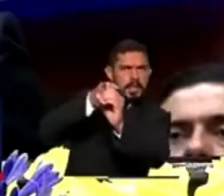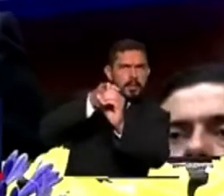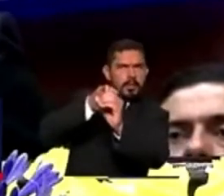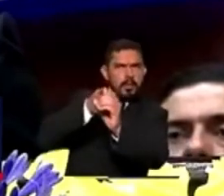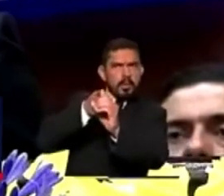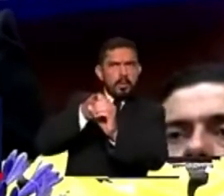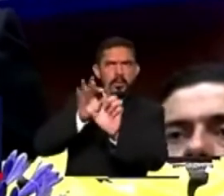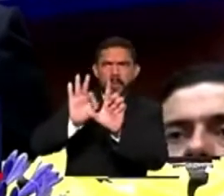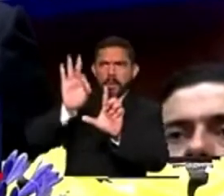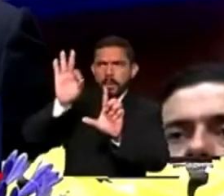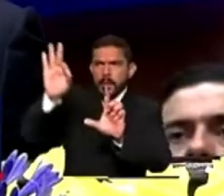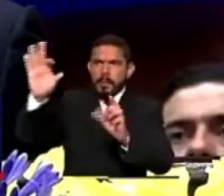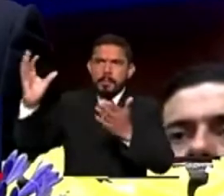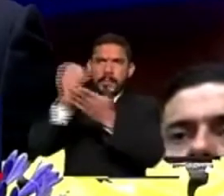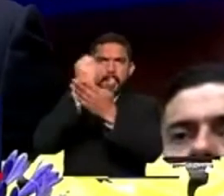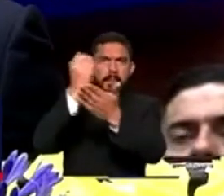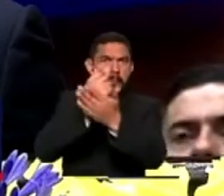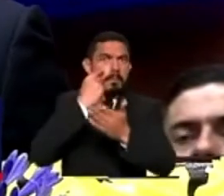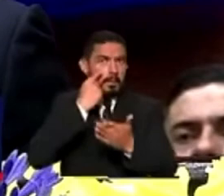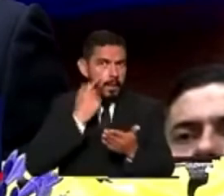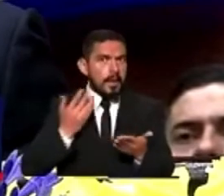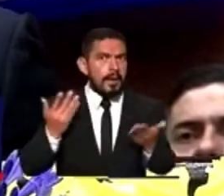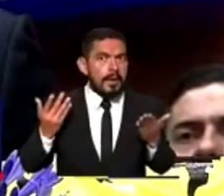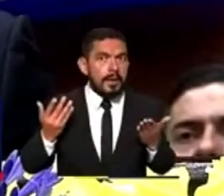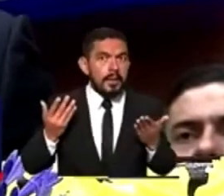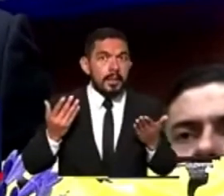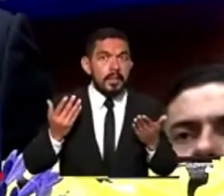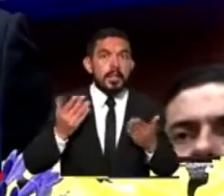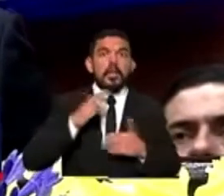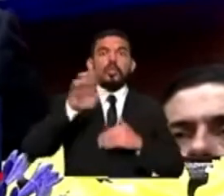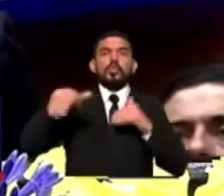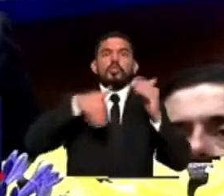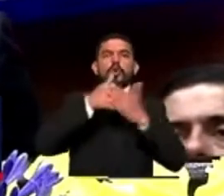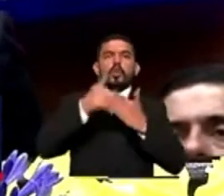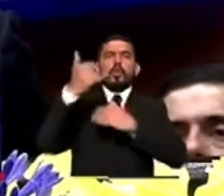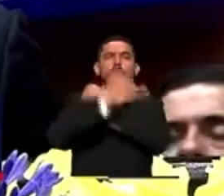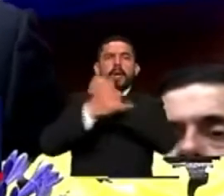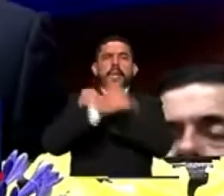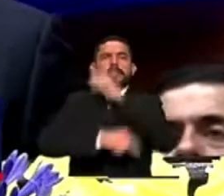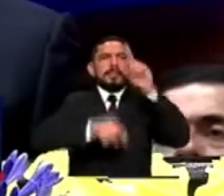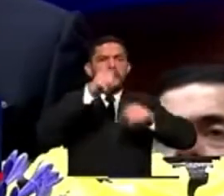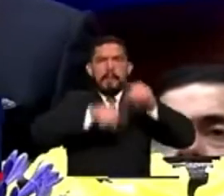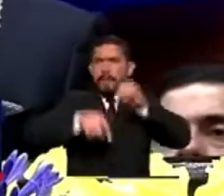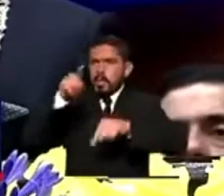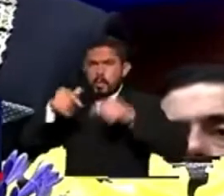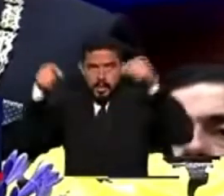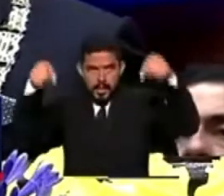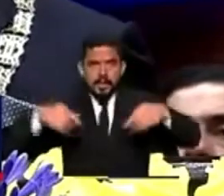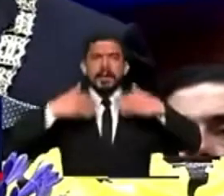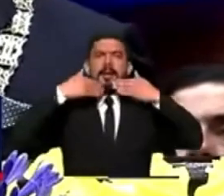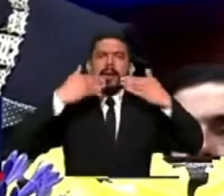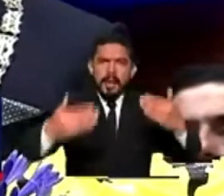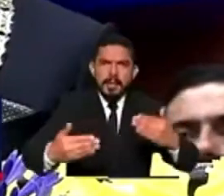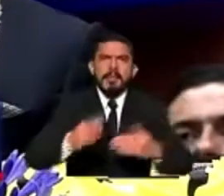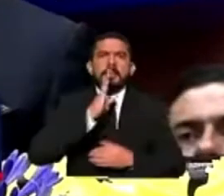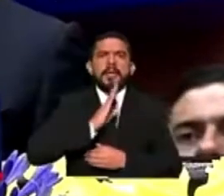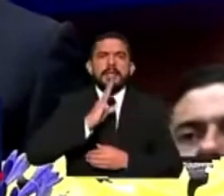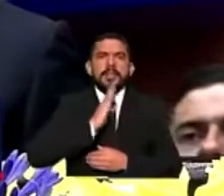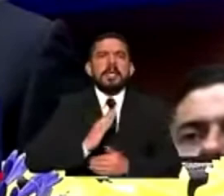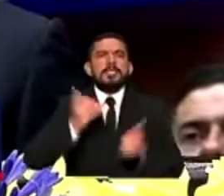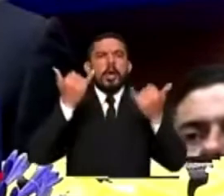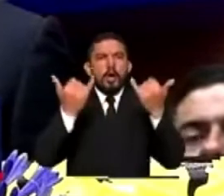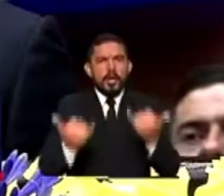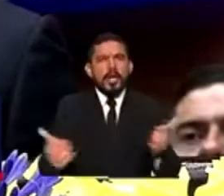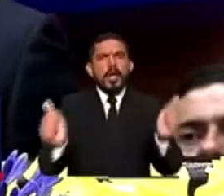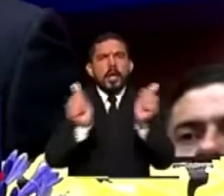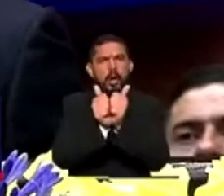todo para ver los avances. A todas las naciones amigas aquí presentes, gracias por su paciencia de habernos acompañado en